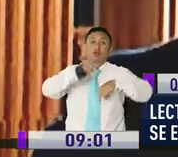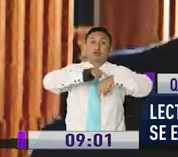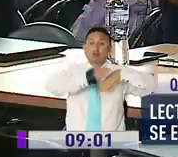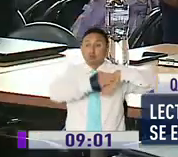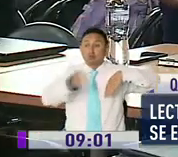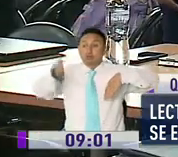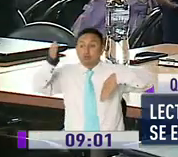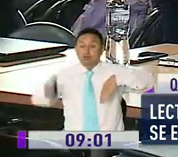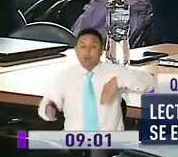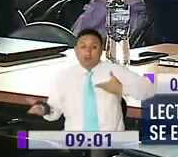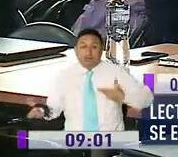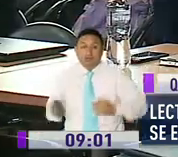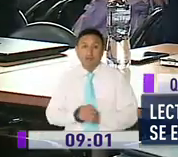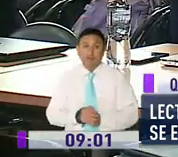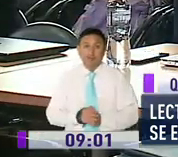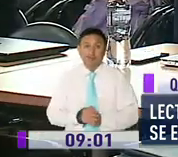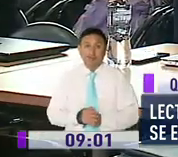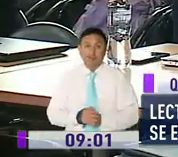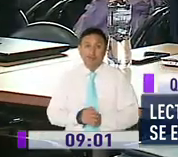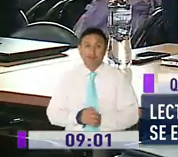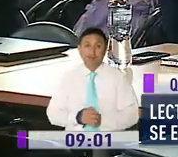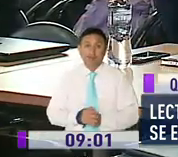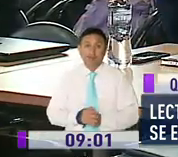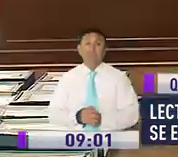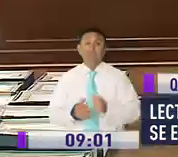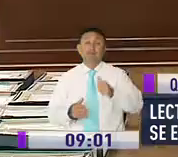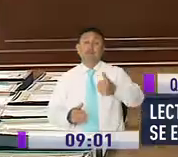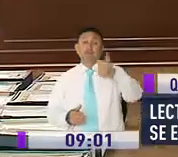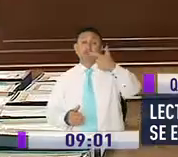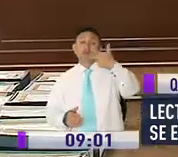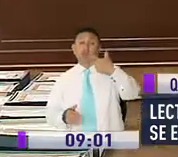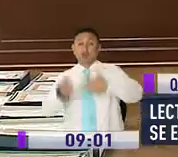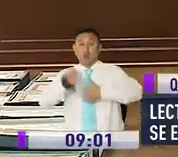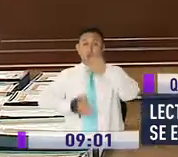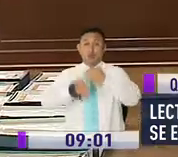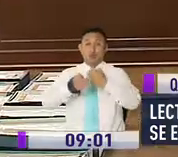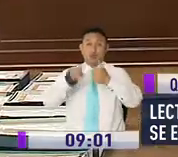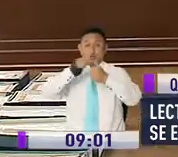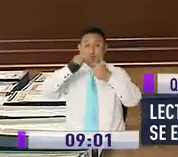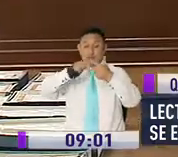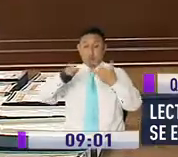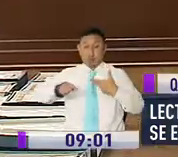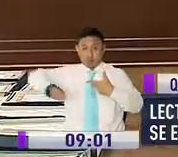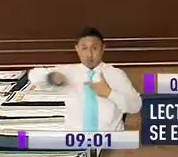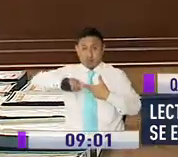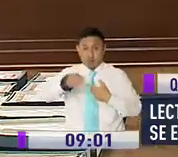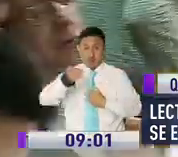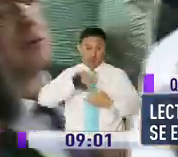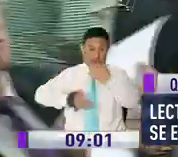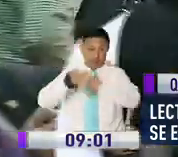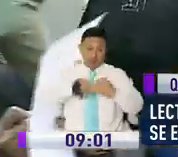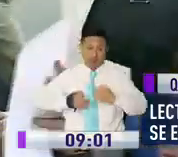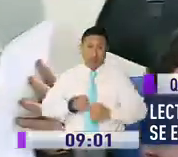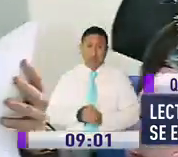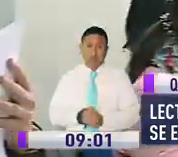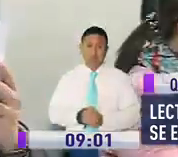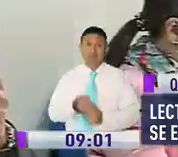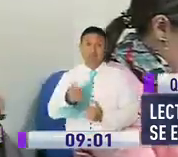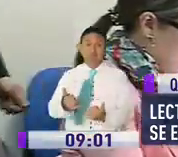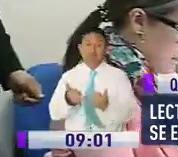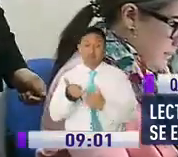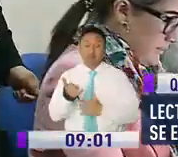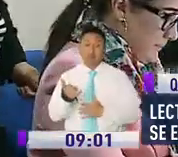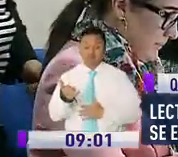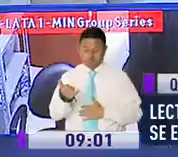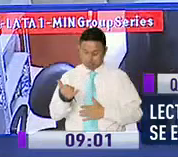plazos? Es lo que esperan que el tribunal integrado por los jueces Iván León, Iván Saquicela y Marco Rodríguez, quienes tienen en sus